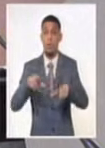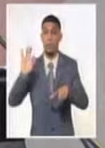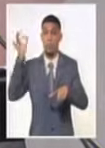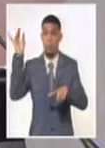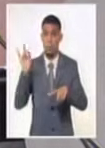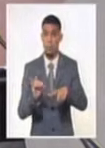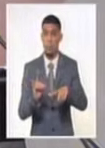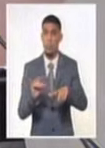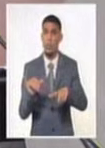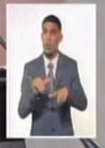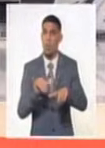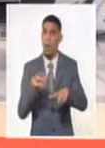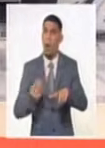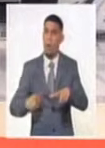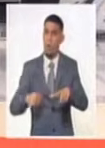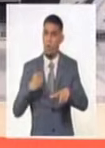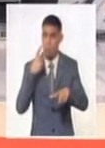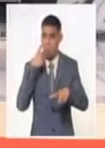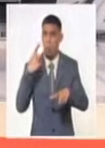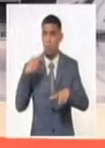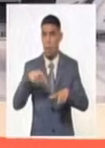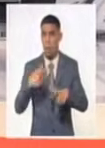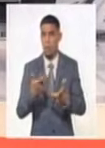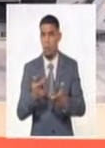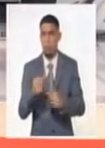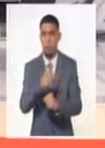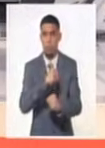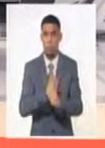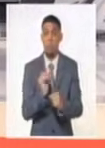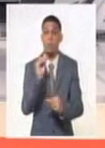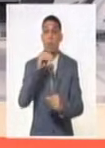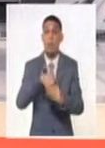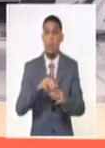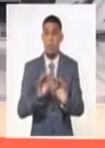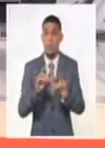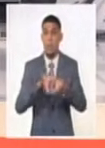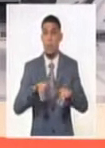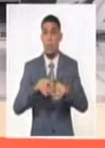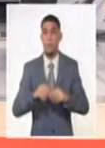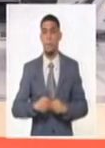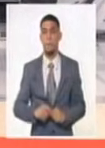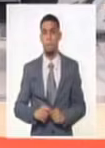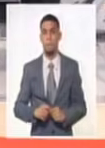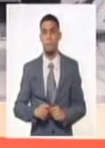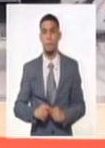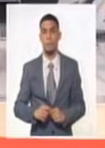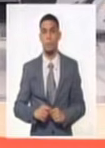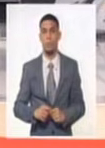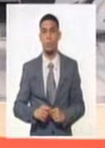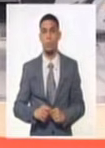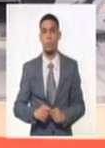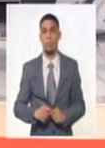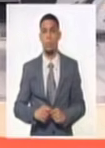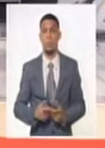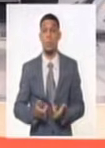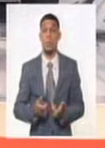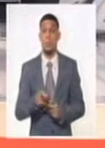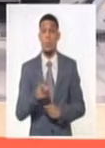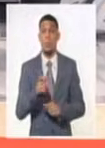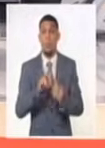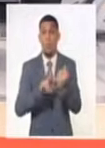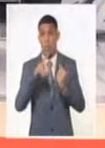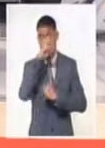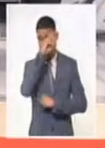la extensión de los parques fotovoltaicos, sino también lo está haciendo hacia adentro de la universidad, ministro. Qué bueno saber eso. Y bueno, Santi Espíritu es vanguardia en